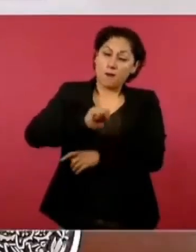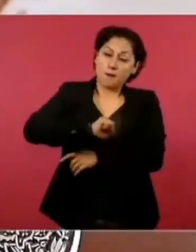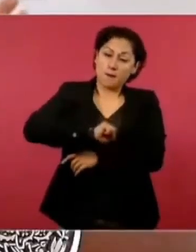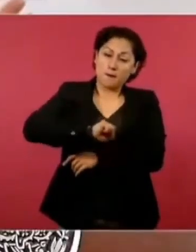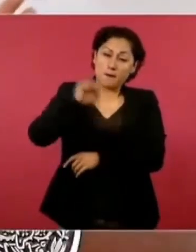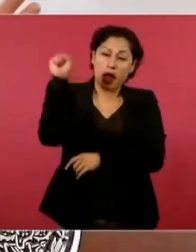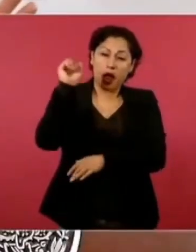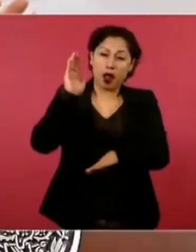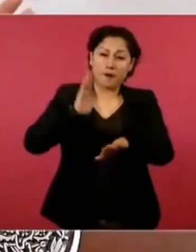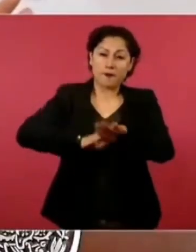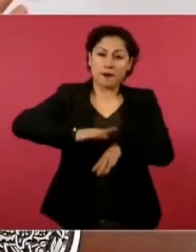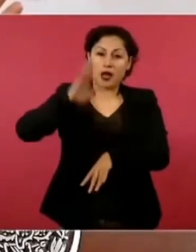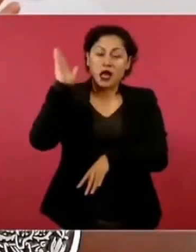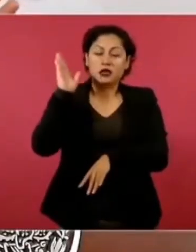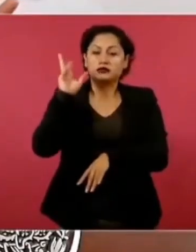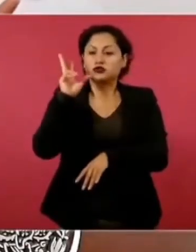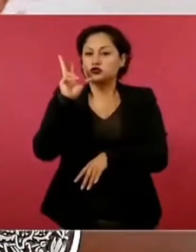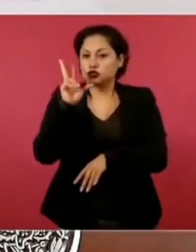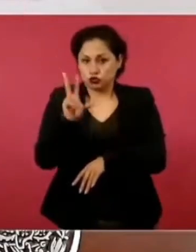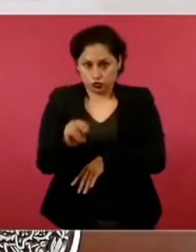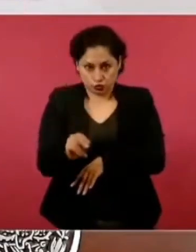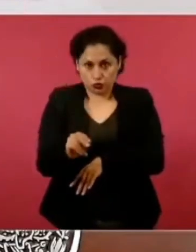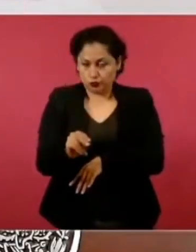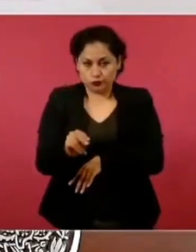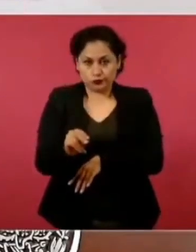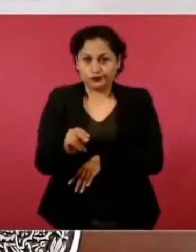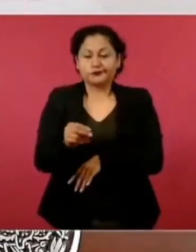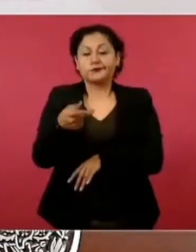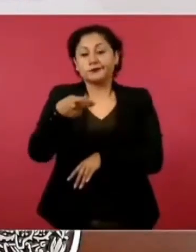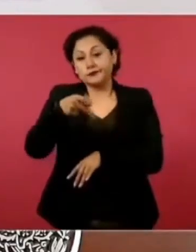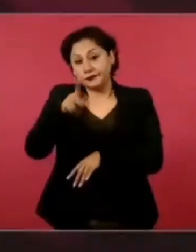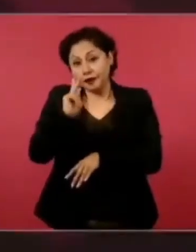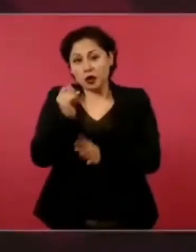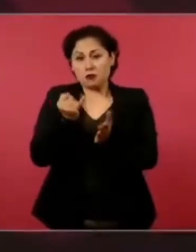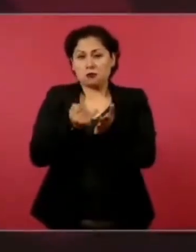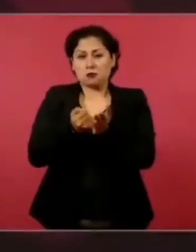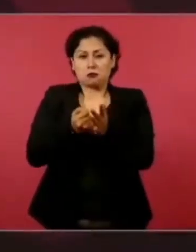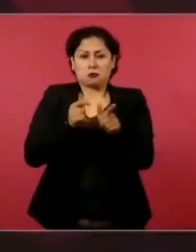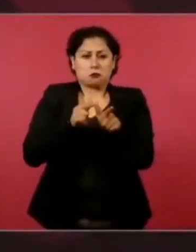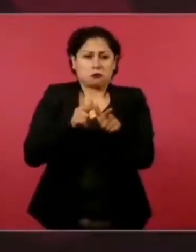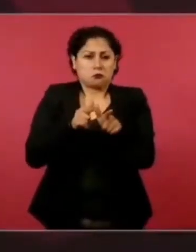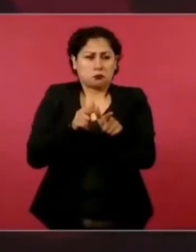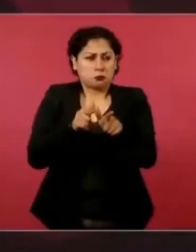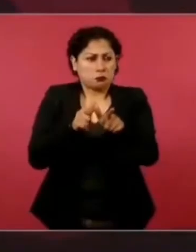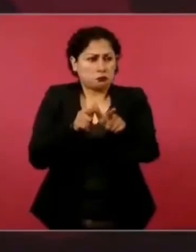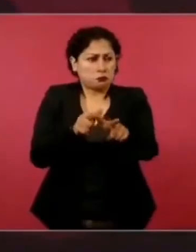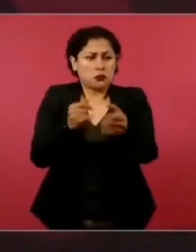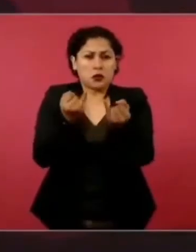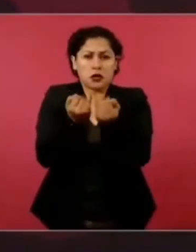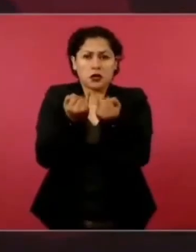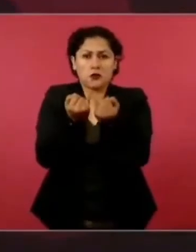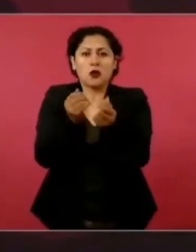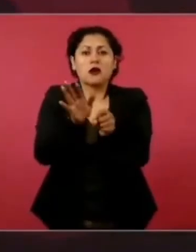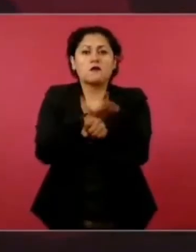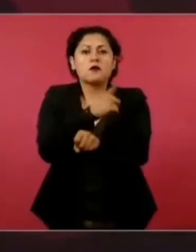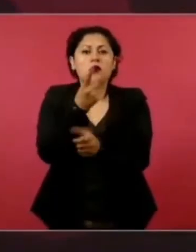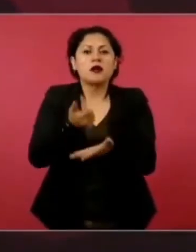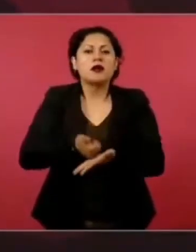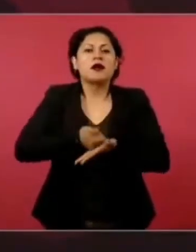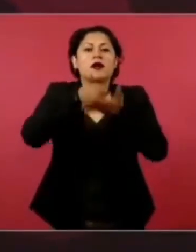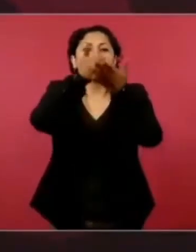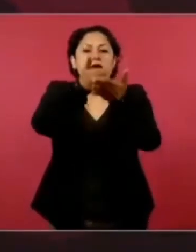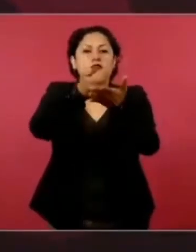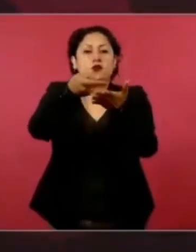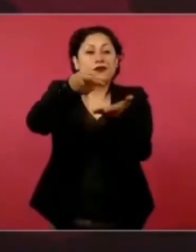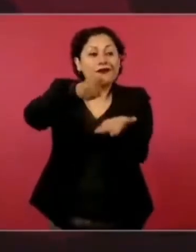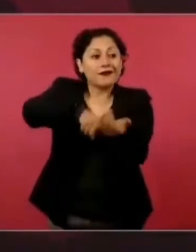No es lo ideal, pero sí se puede avanzar si hay inversión pública y si